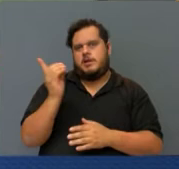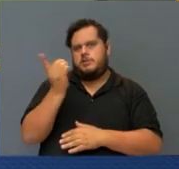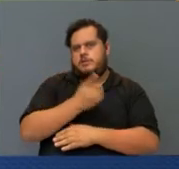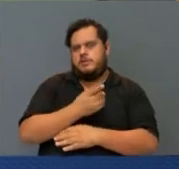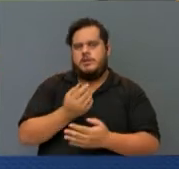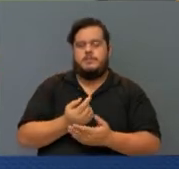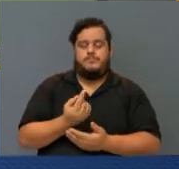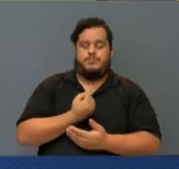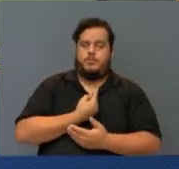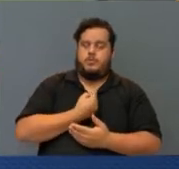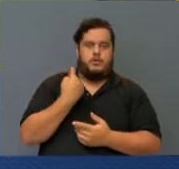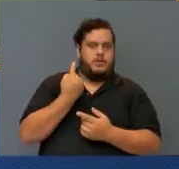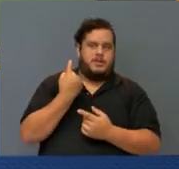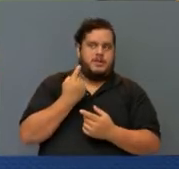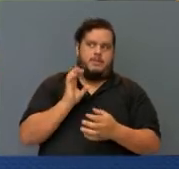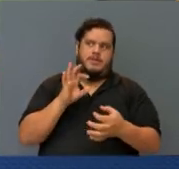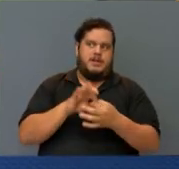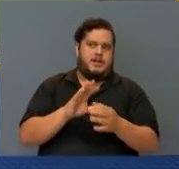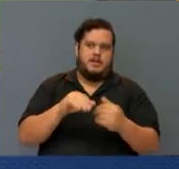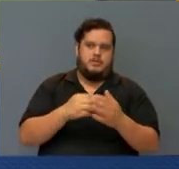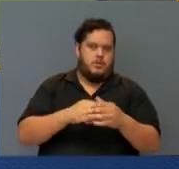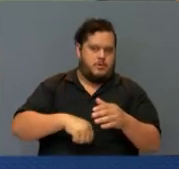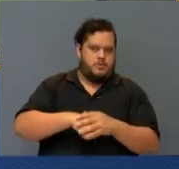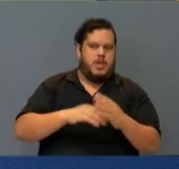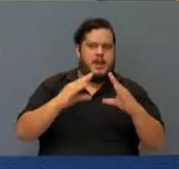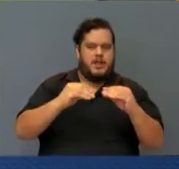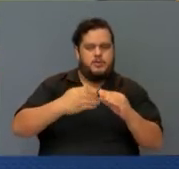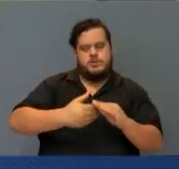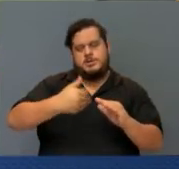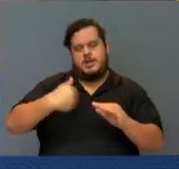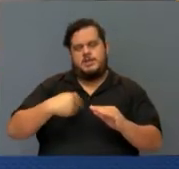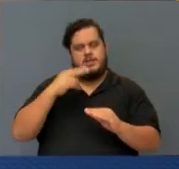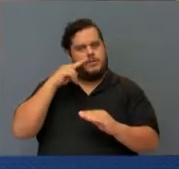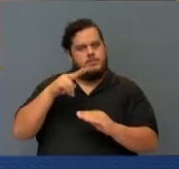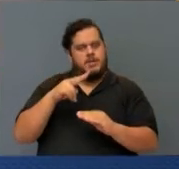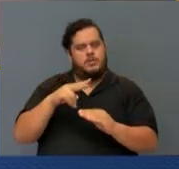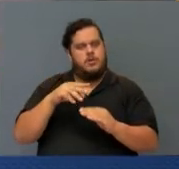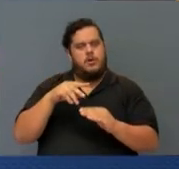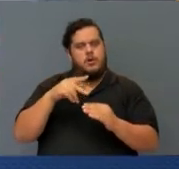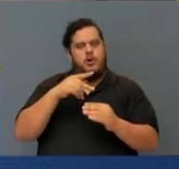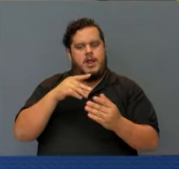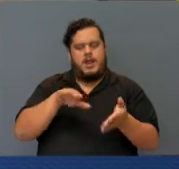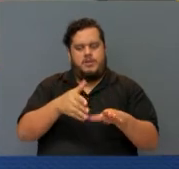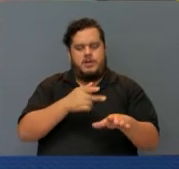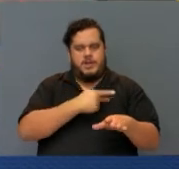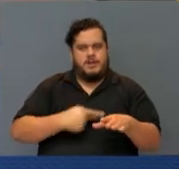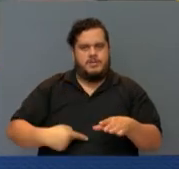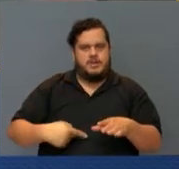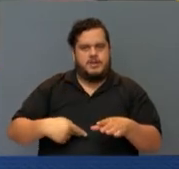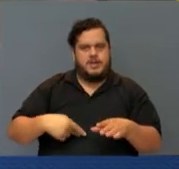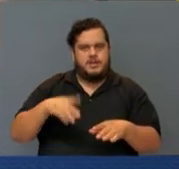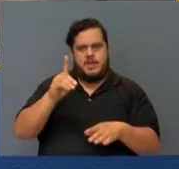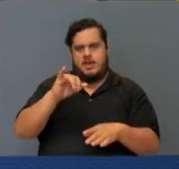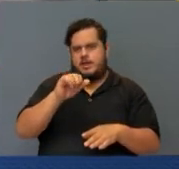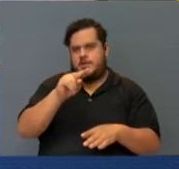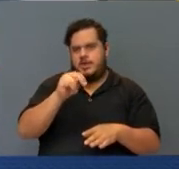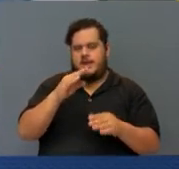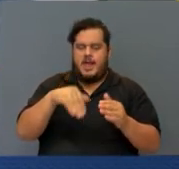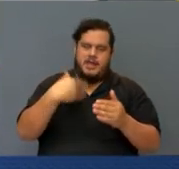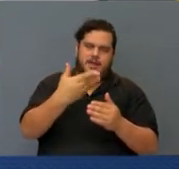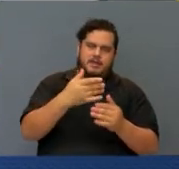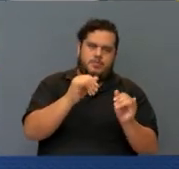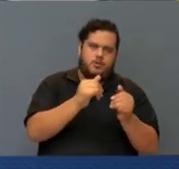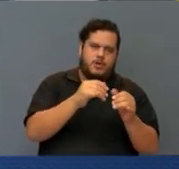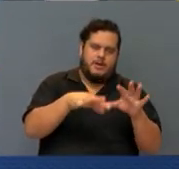uno siempre liga a todo el fútbol recuerdo que la noche antes estamos viendo noticias de la prensa es ajena y al día siguiente jugada nuestras elecciones y la noche antes era el día del sepelio de